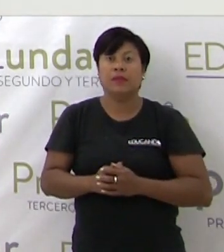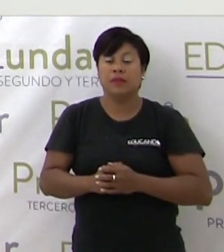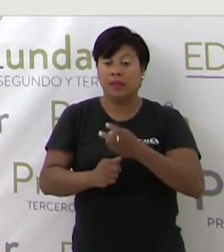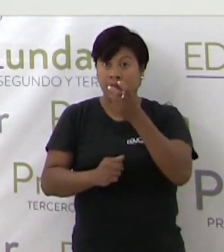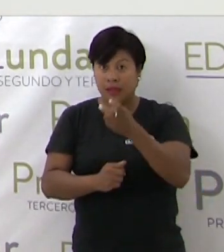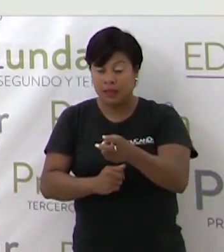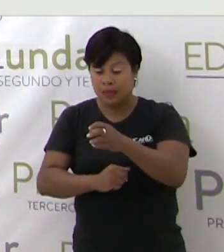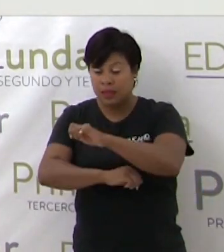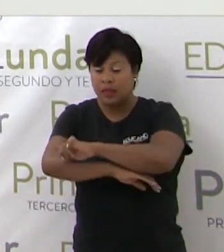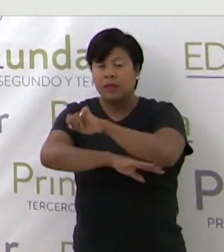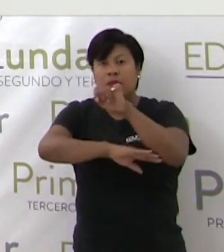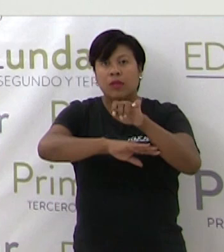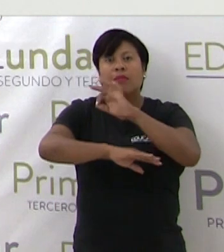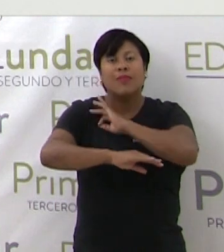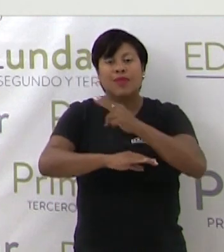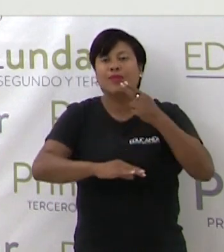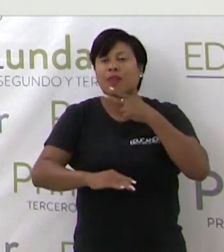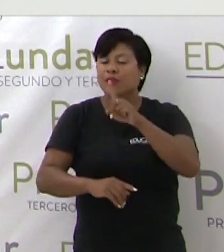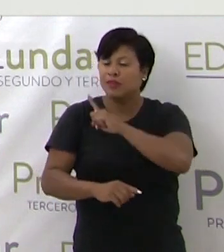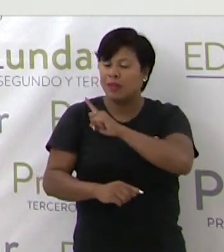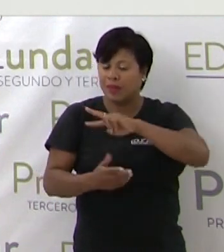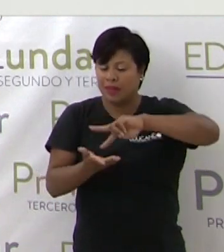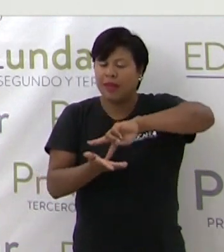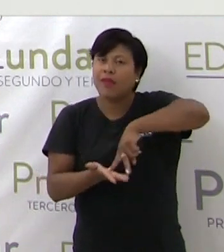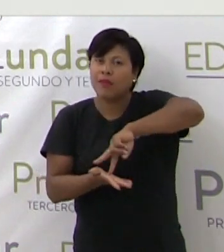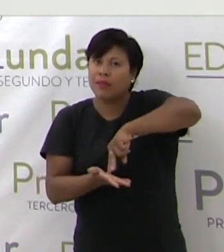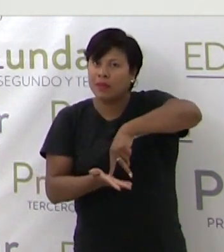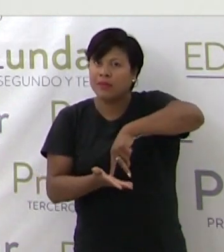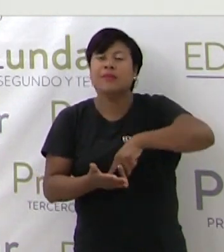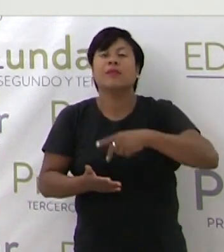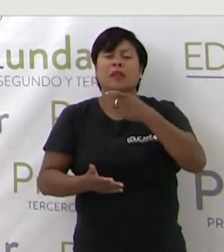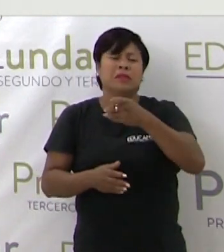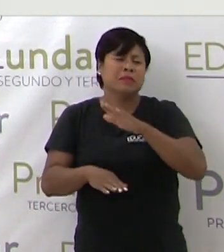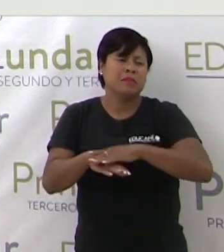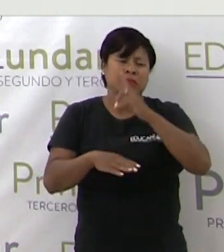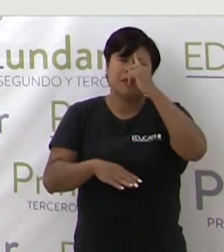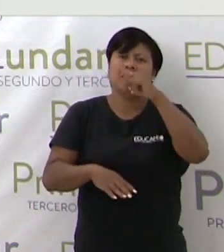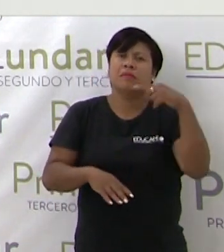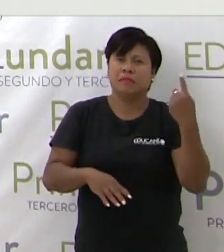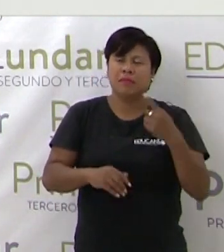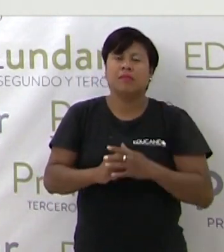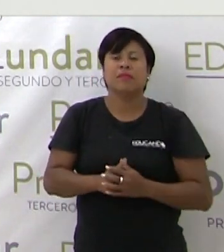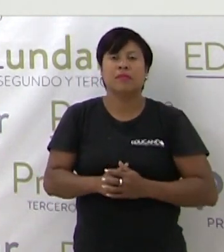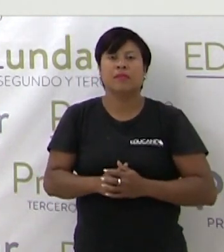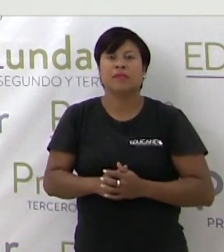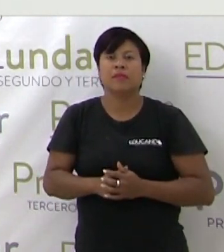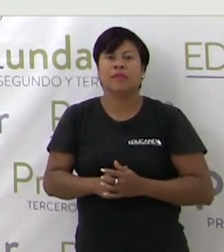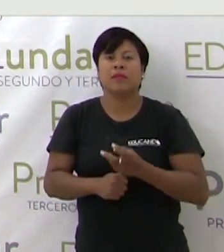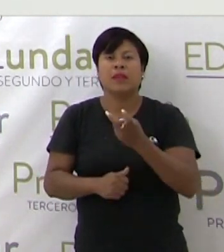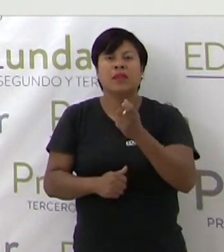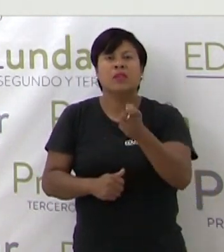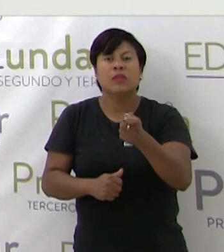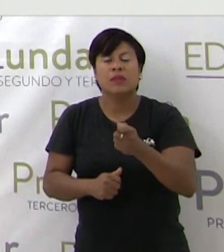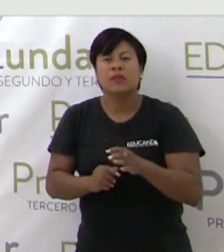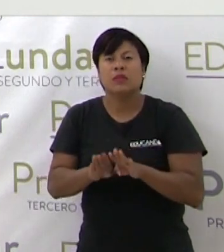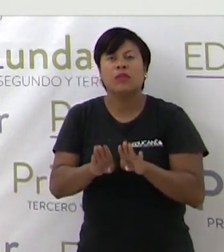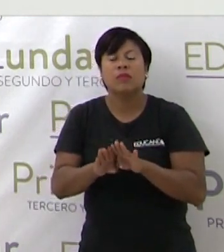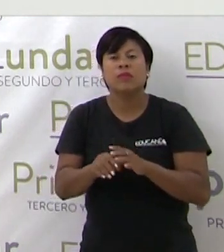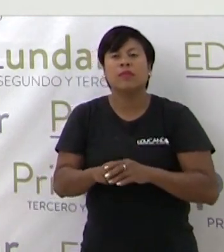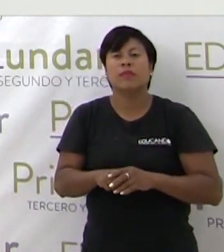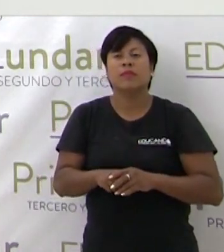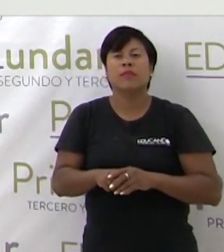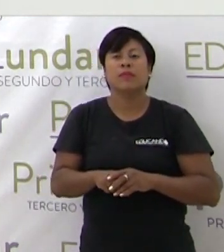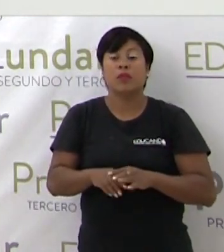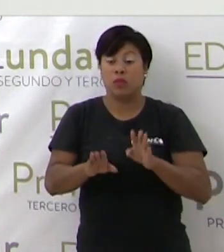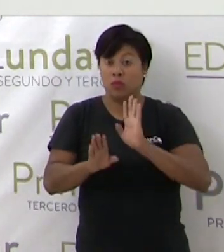transportador, podemos utilizar el compás nada más y de una manera muy fácil, que sería que una vez